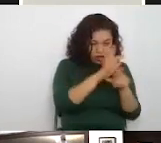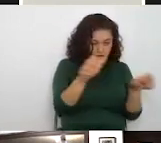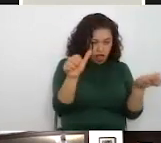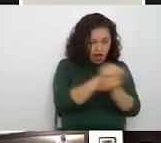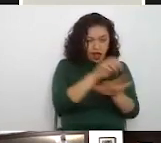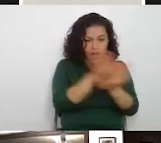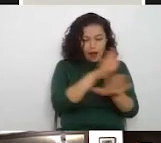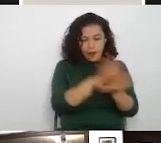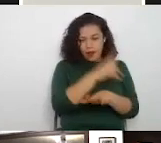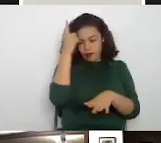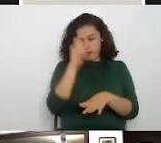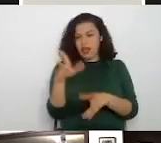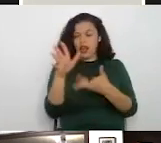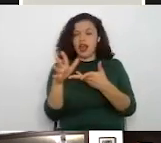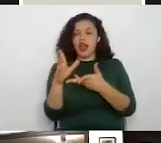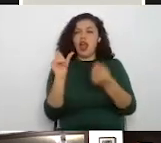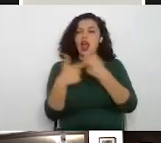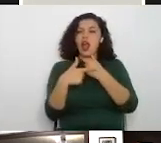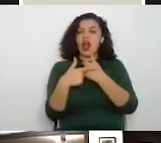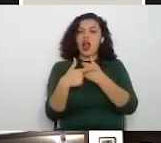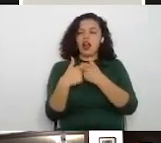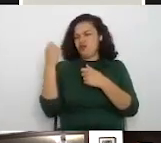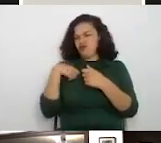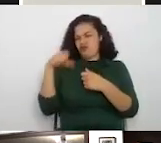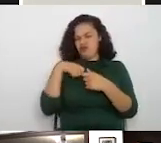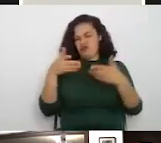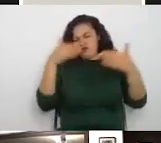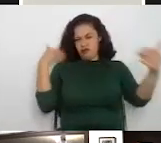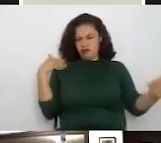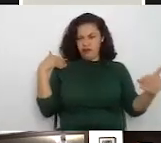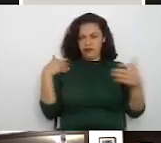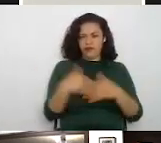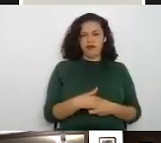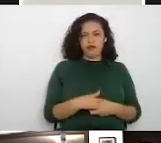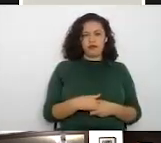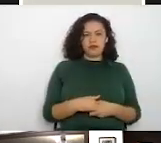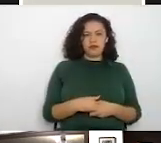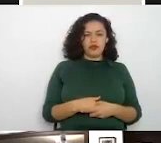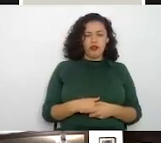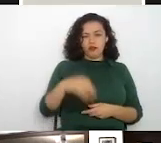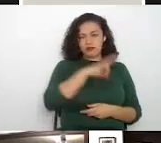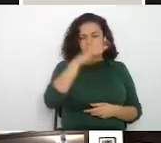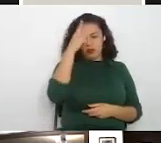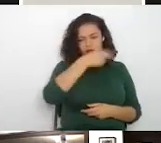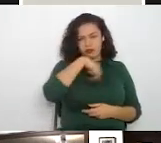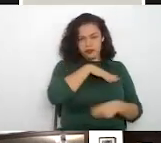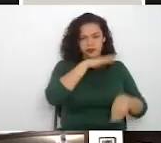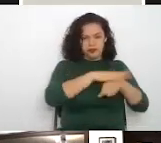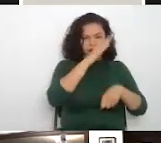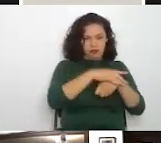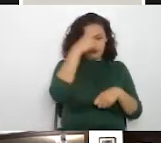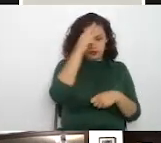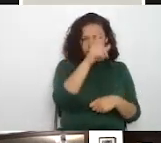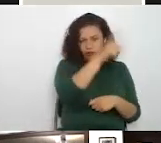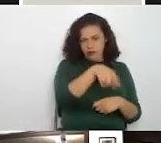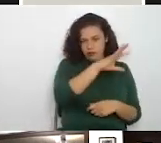por uno de microfilmes, por uno digital, pues puede ayudar en que nuestra operación sea más fácil, ¿no?